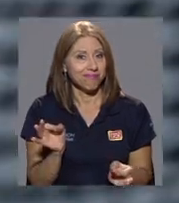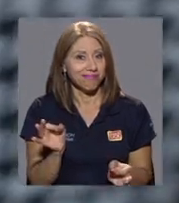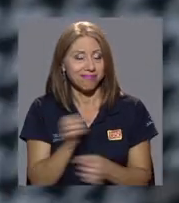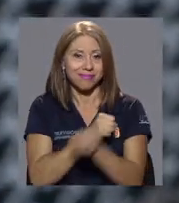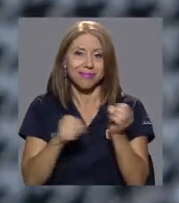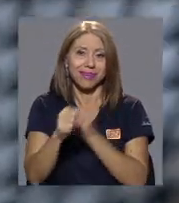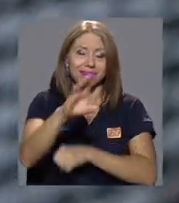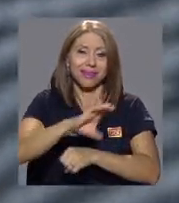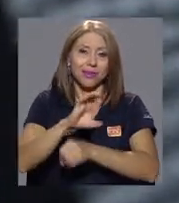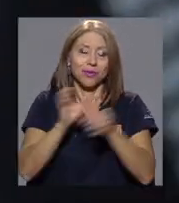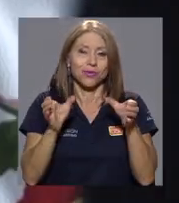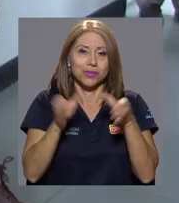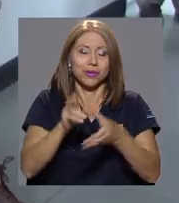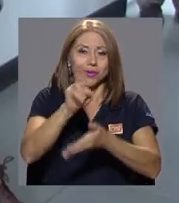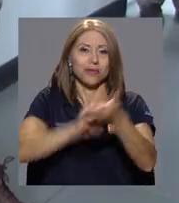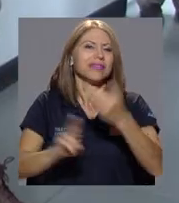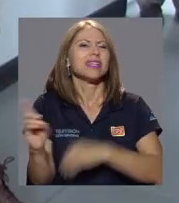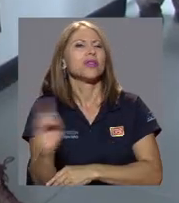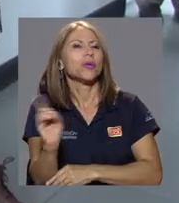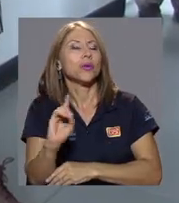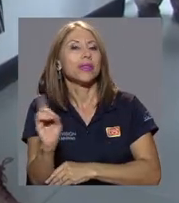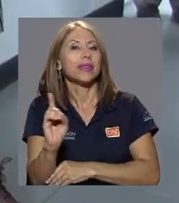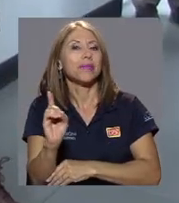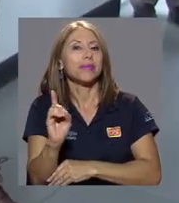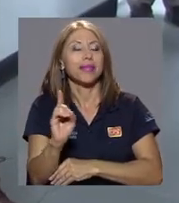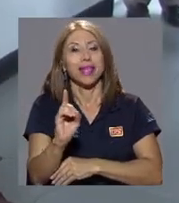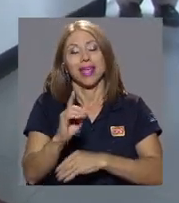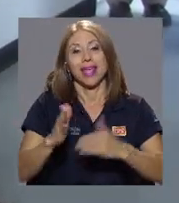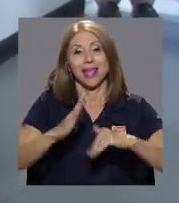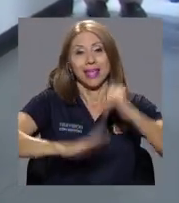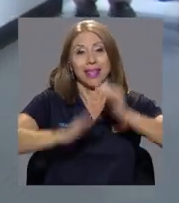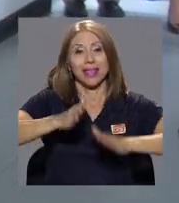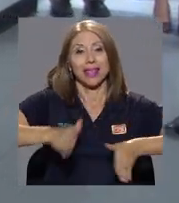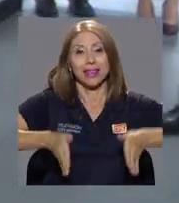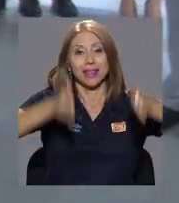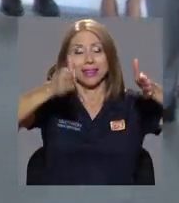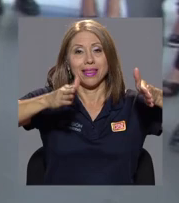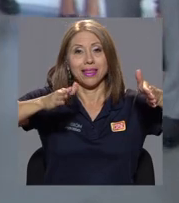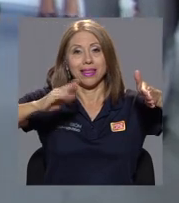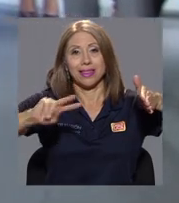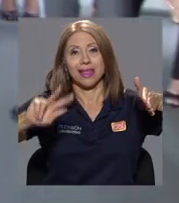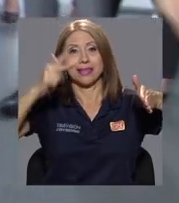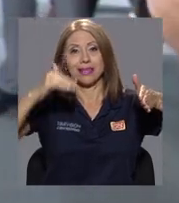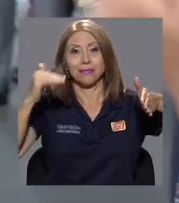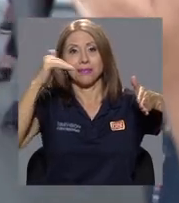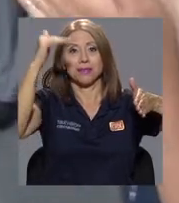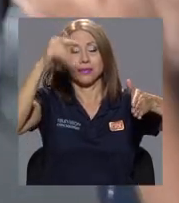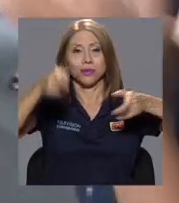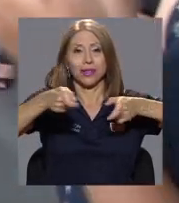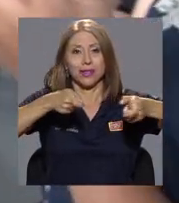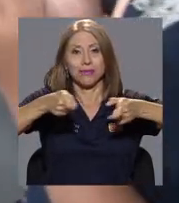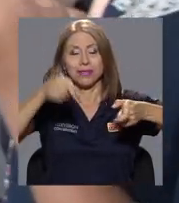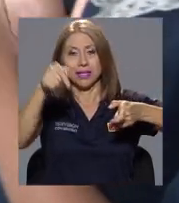La Galería del Consejo Universitario está ubicada en el lobby del tercer piso del edificio administrativo.